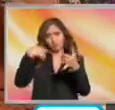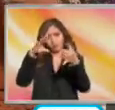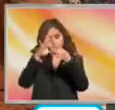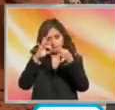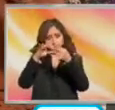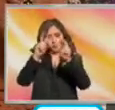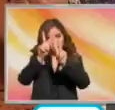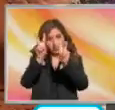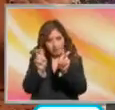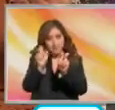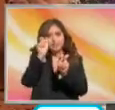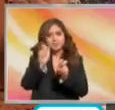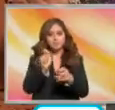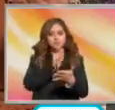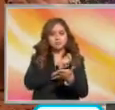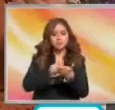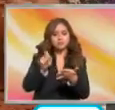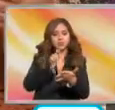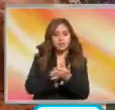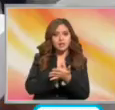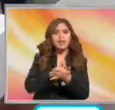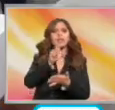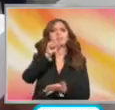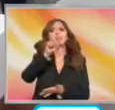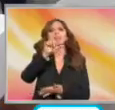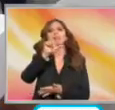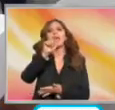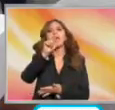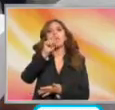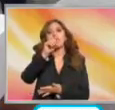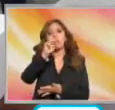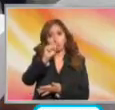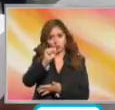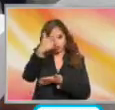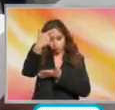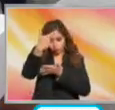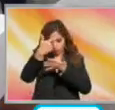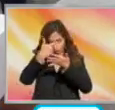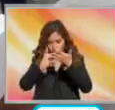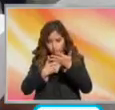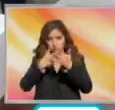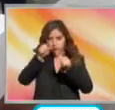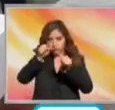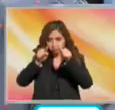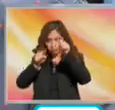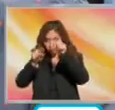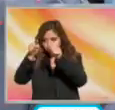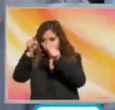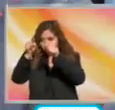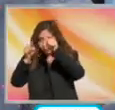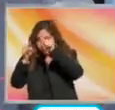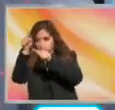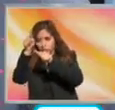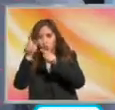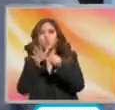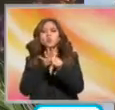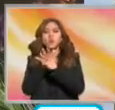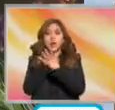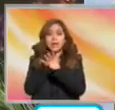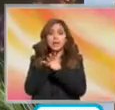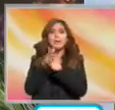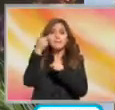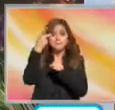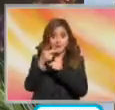hizo de muchos datos estadísticos que le permitieron ir midiendo el mercado. Ok. ¿Sí? Entonces, todo eso está abajo